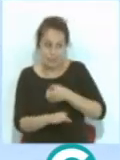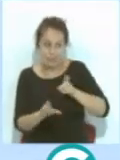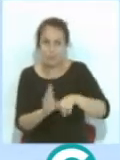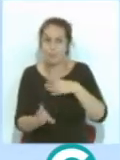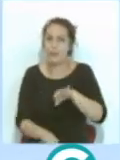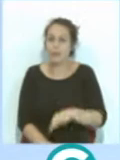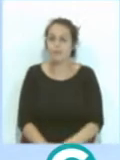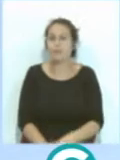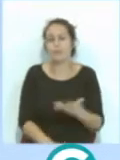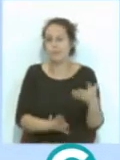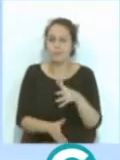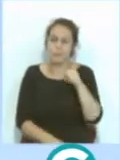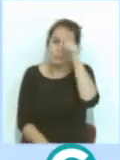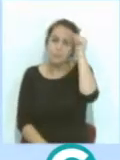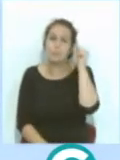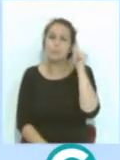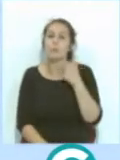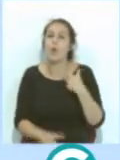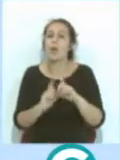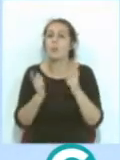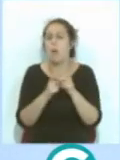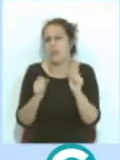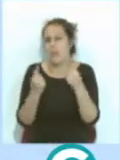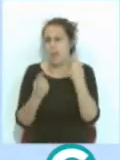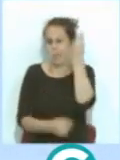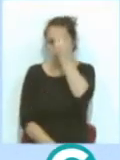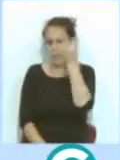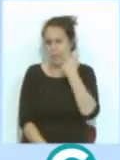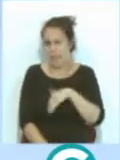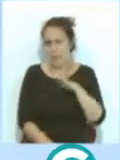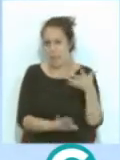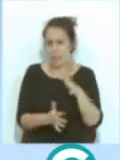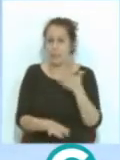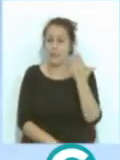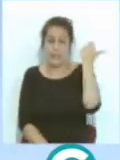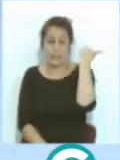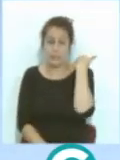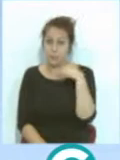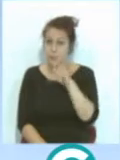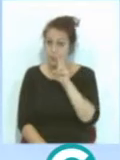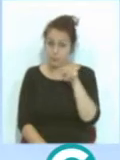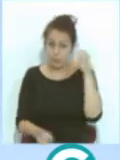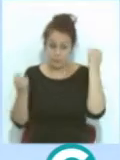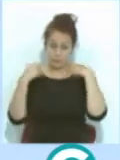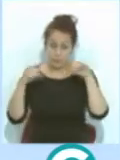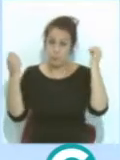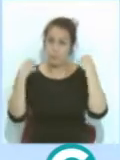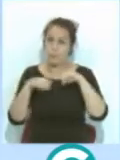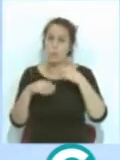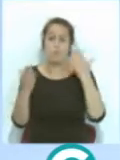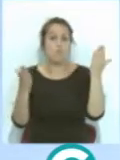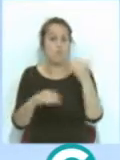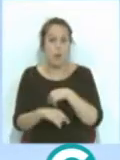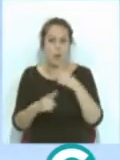o menos Álvaro tiene un 11 inicial. Ayer, como veíamos en este entrenamiento, no estaba